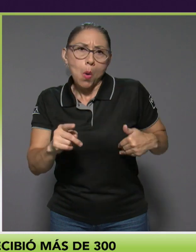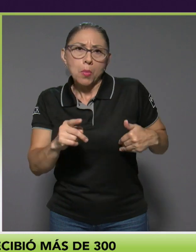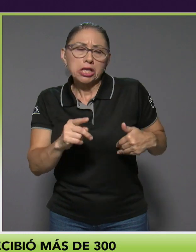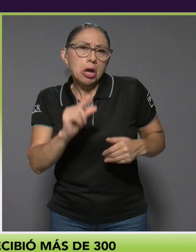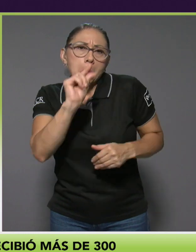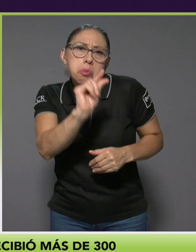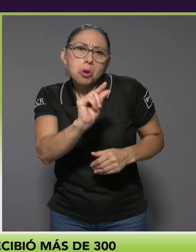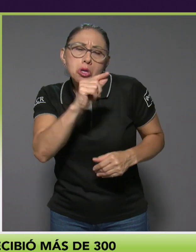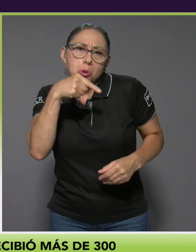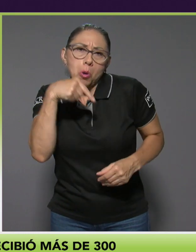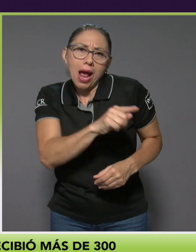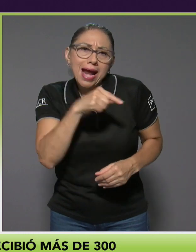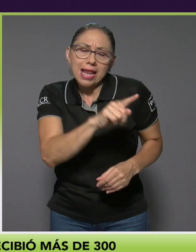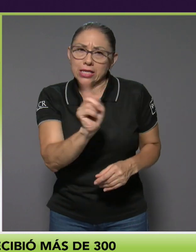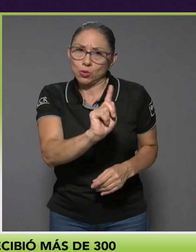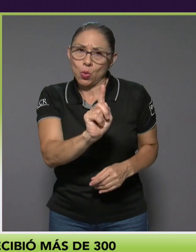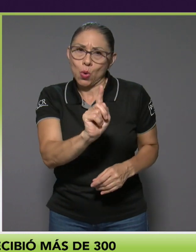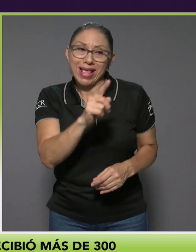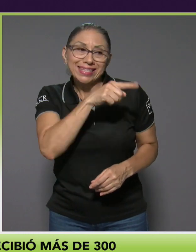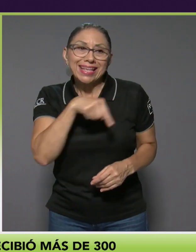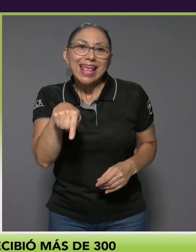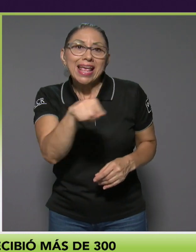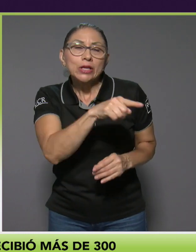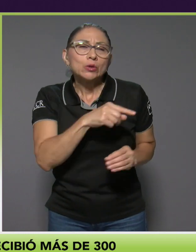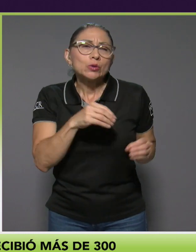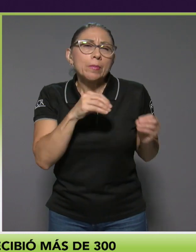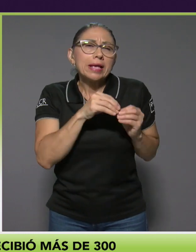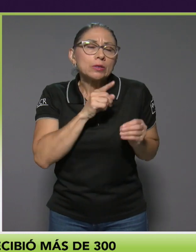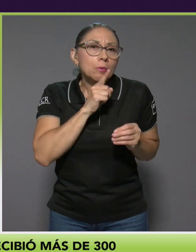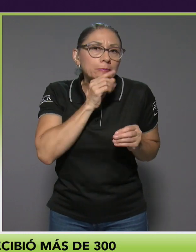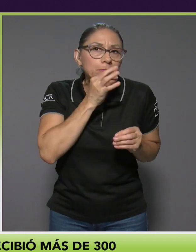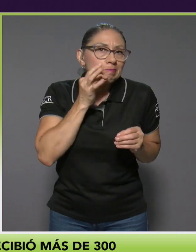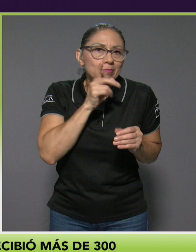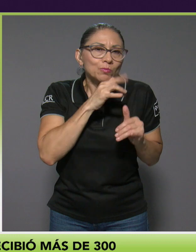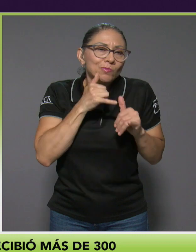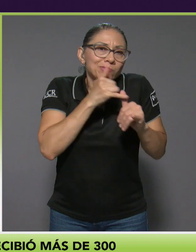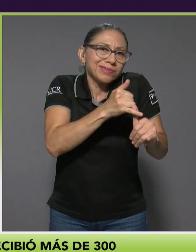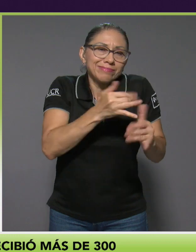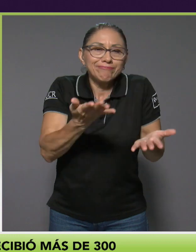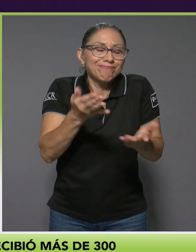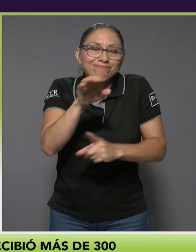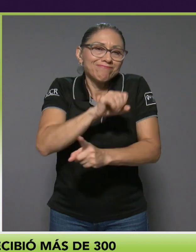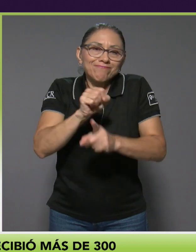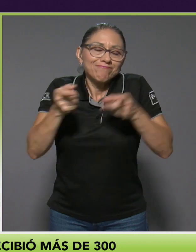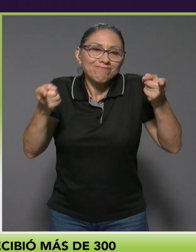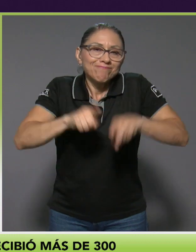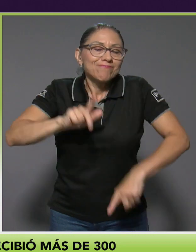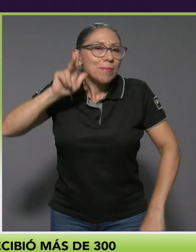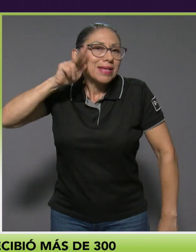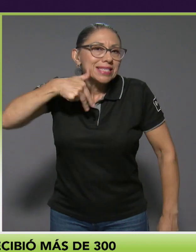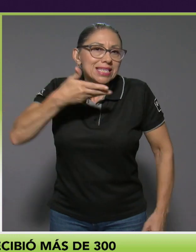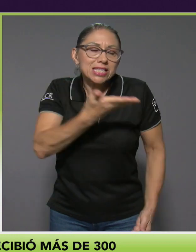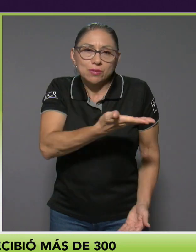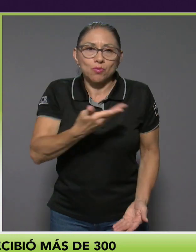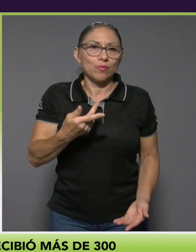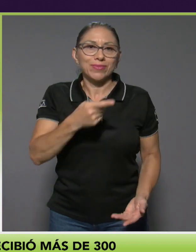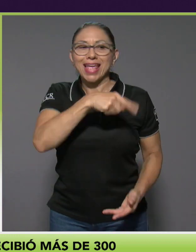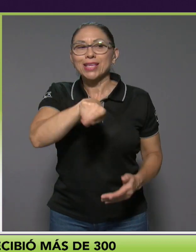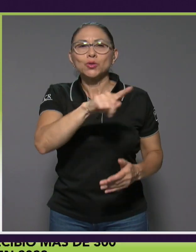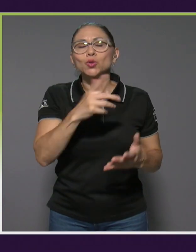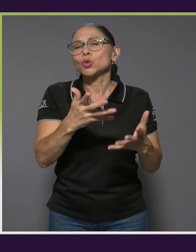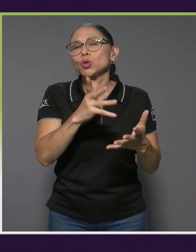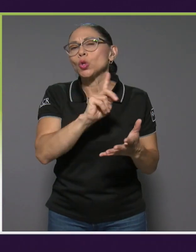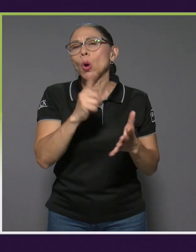agredidos. Lo que pasa es que se atreven a denunciar menos, por cuestiones de machismo y de no mostrarme